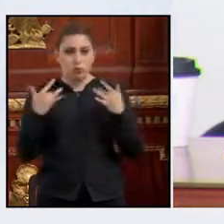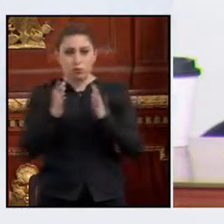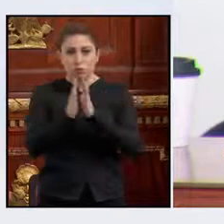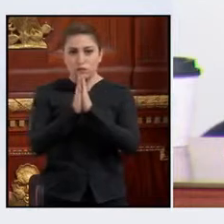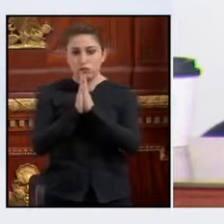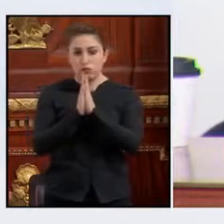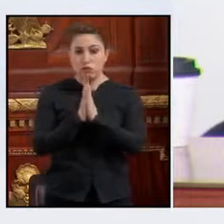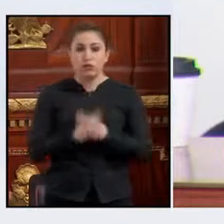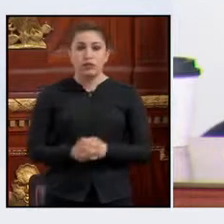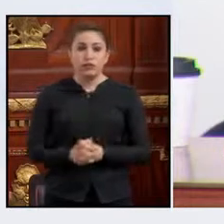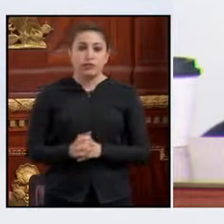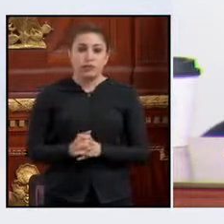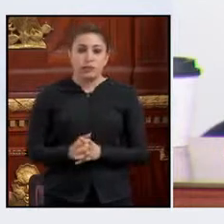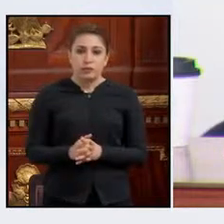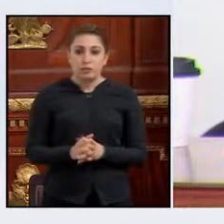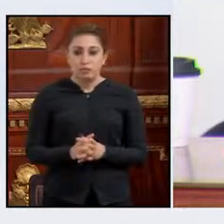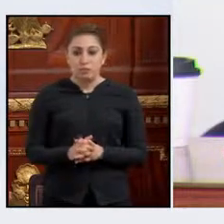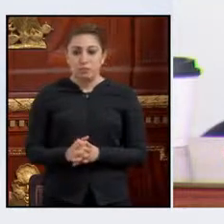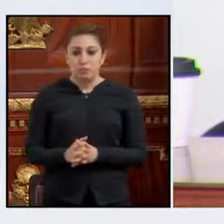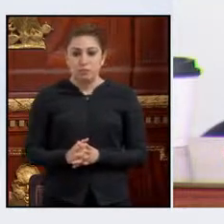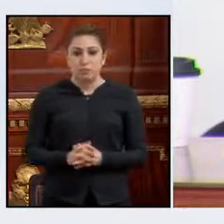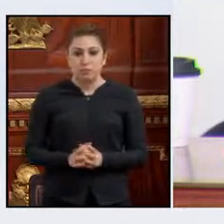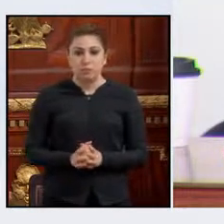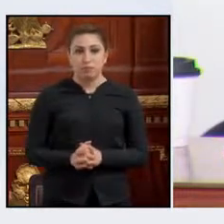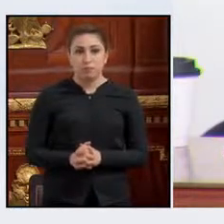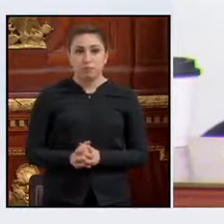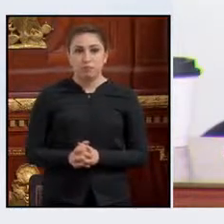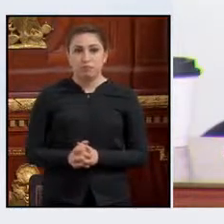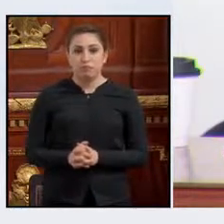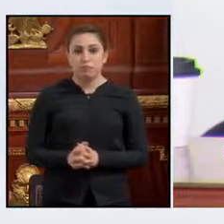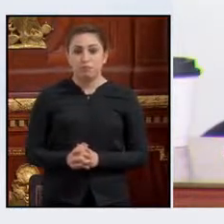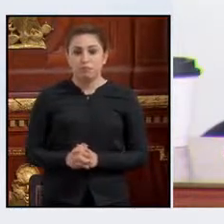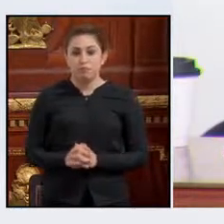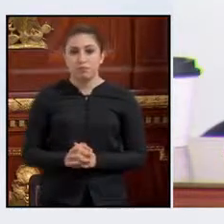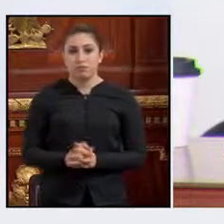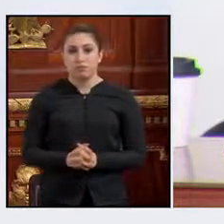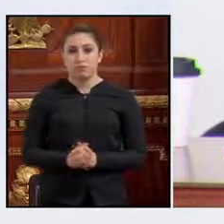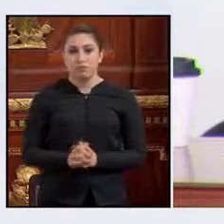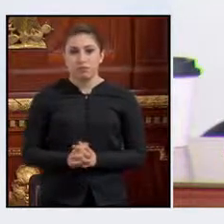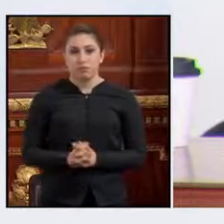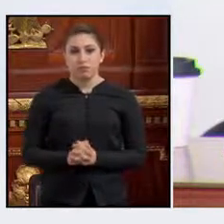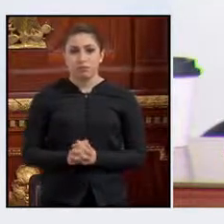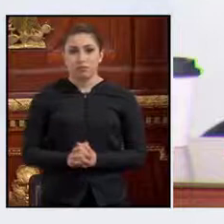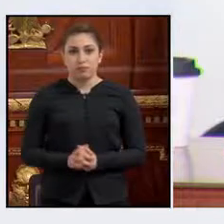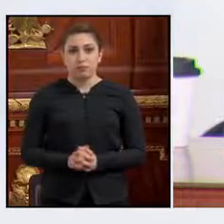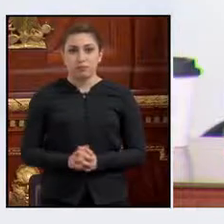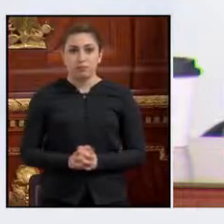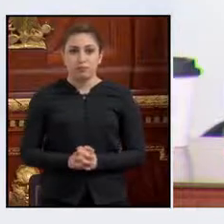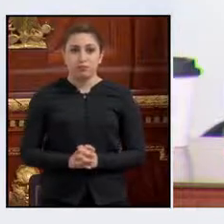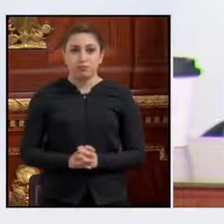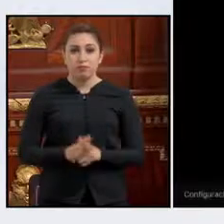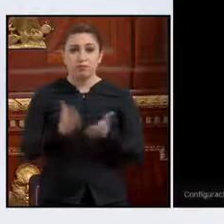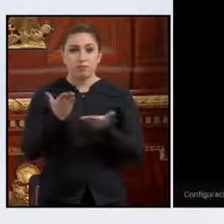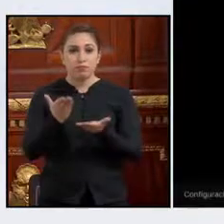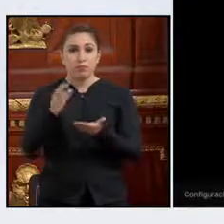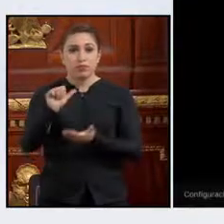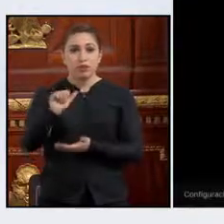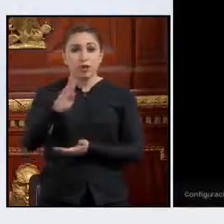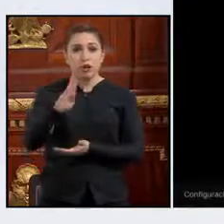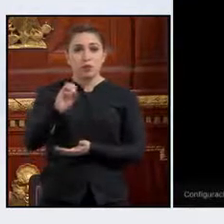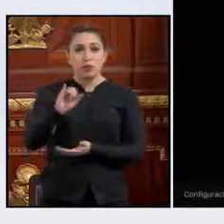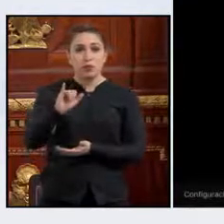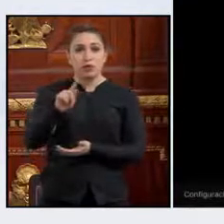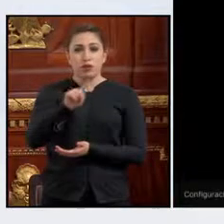nombre y apellido, añadiendo la expresión a favor, en pro, en contra o abstención. Aboitiz Haro, Fernando